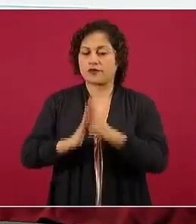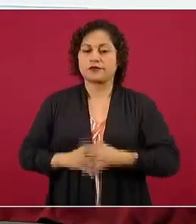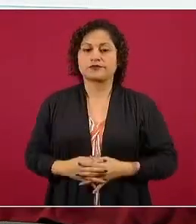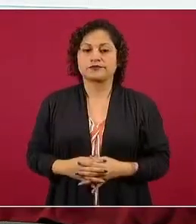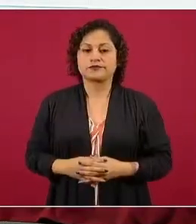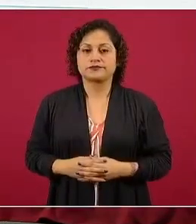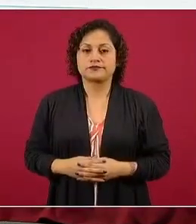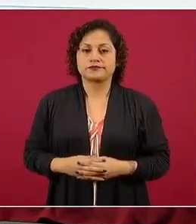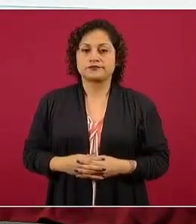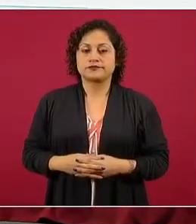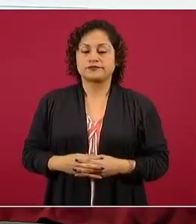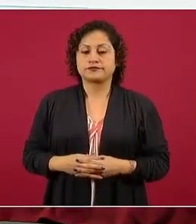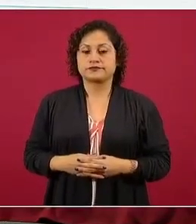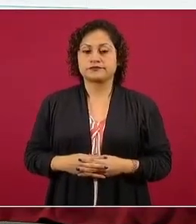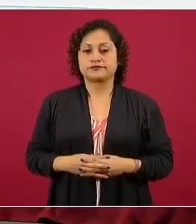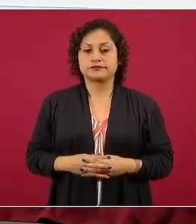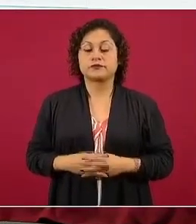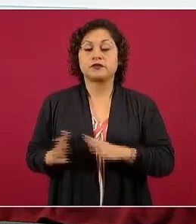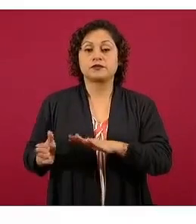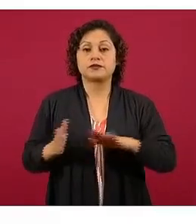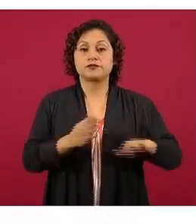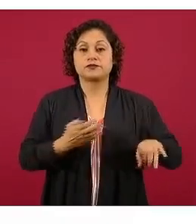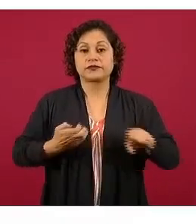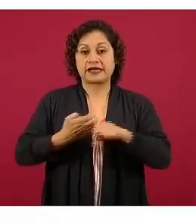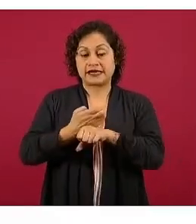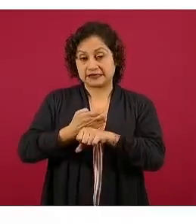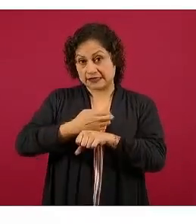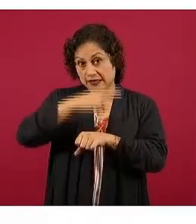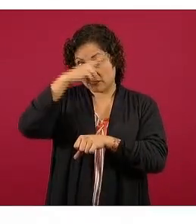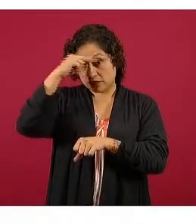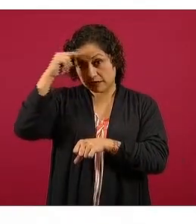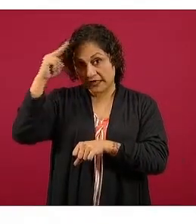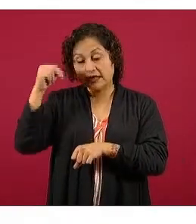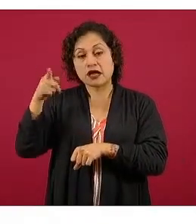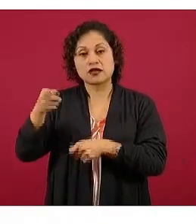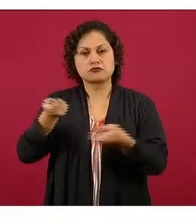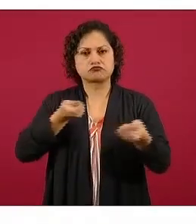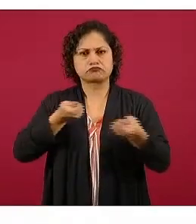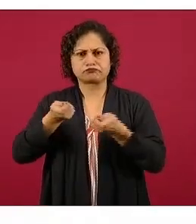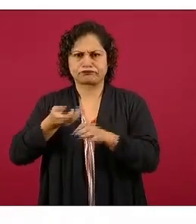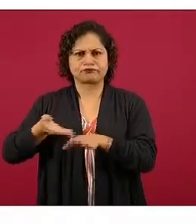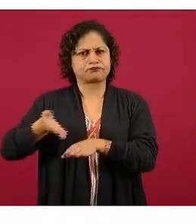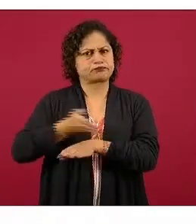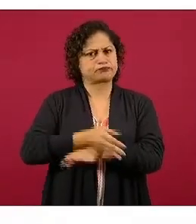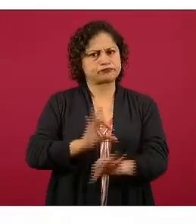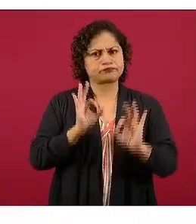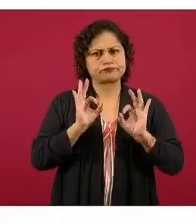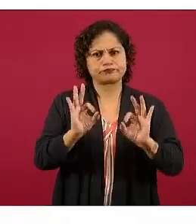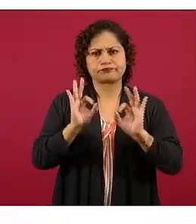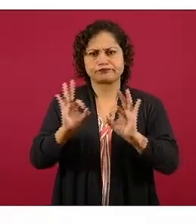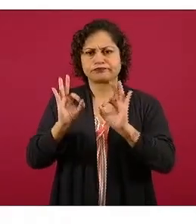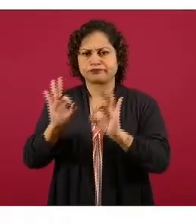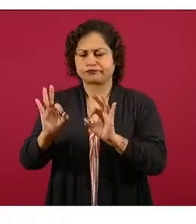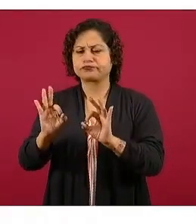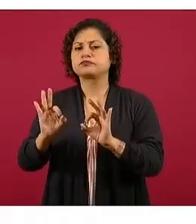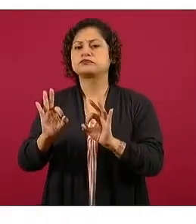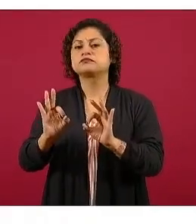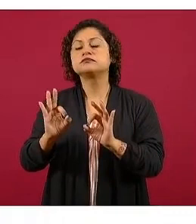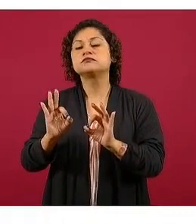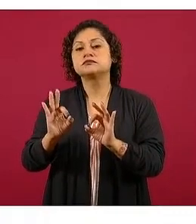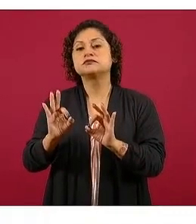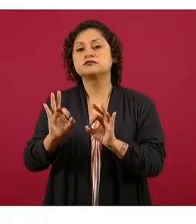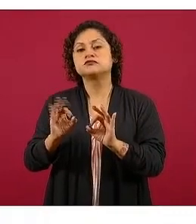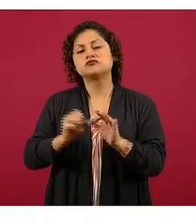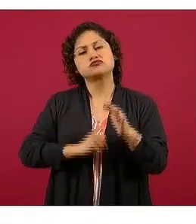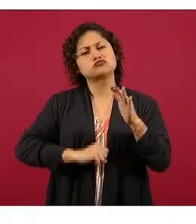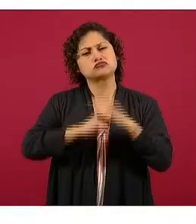favor. Nayarit, con un muy buen control, desde su pico máximo ha tenido un descenso, un pico máximo